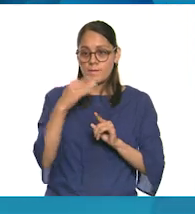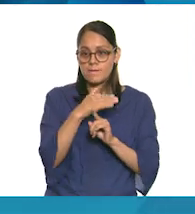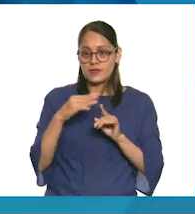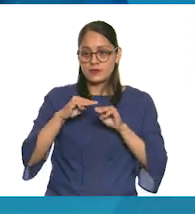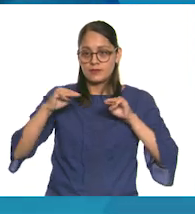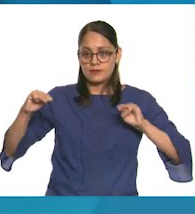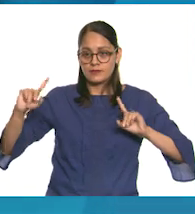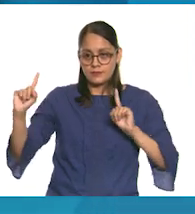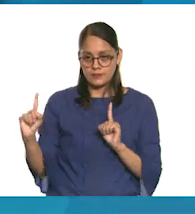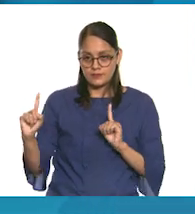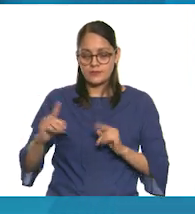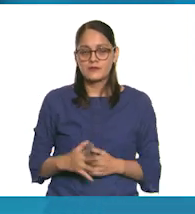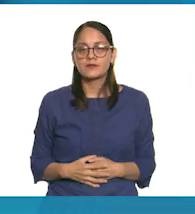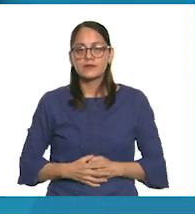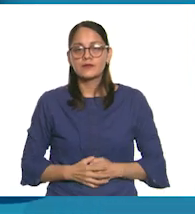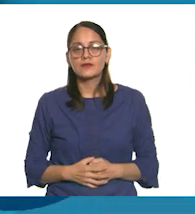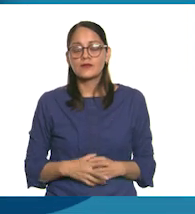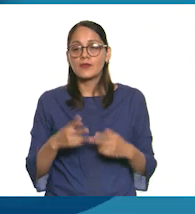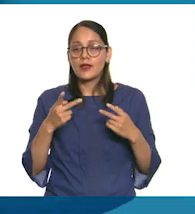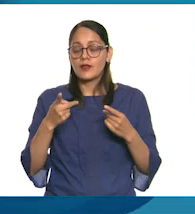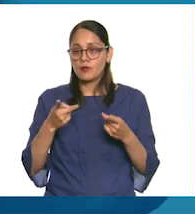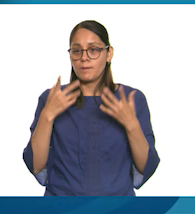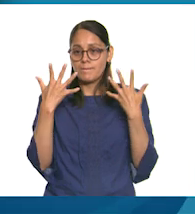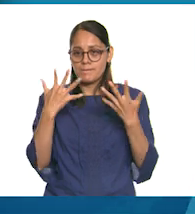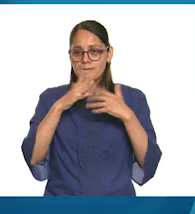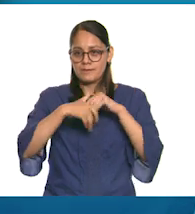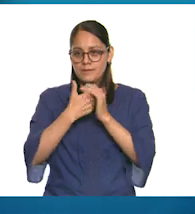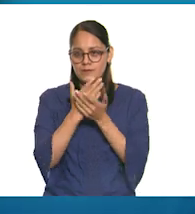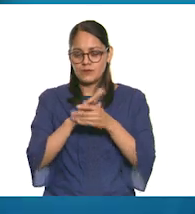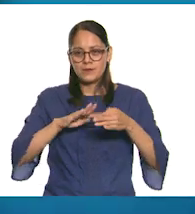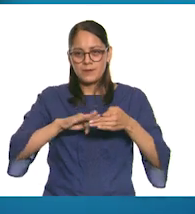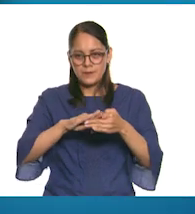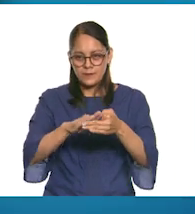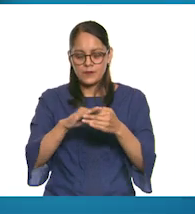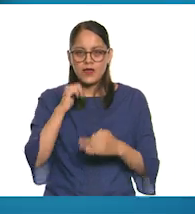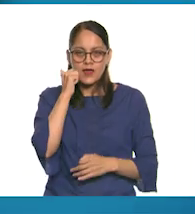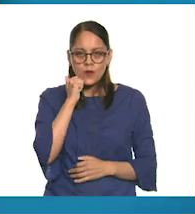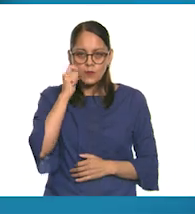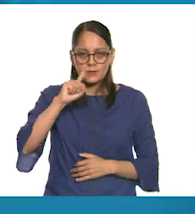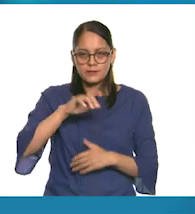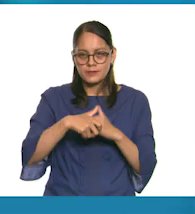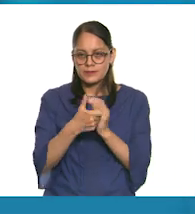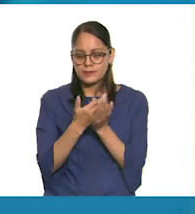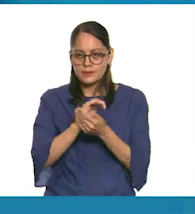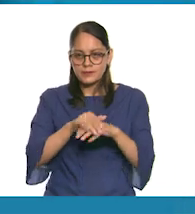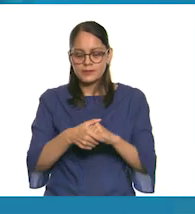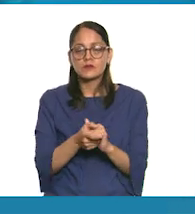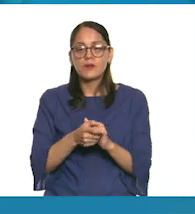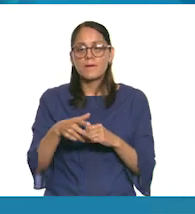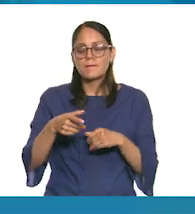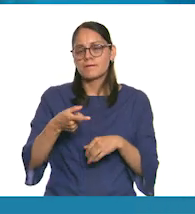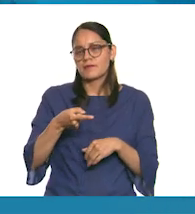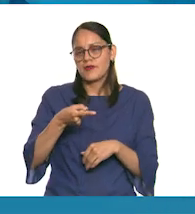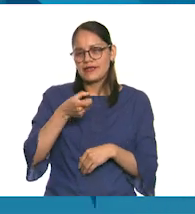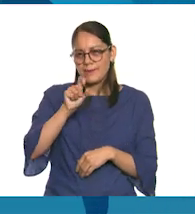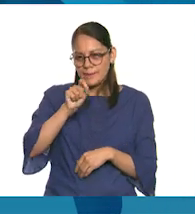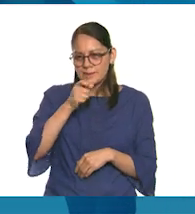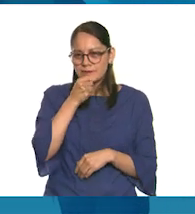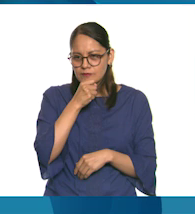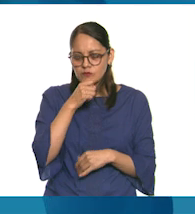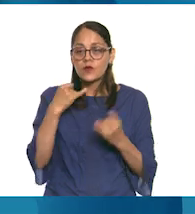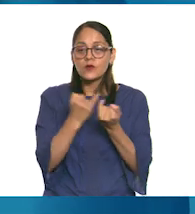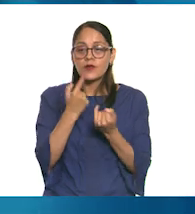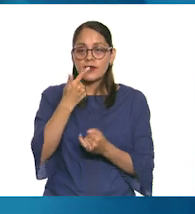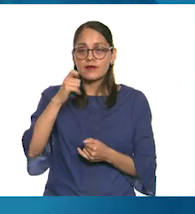y medio entre tú y los demás. Lávate las manos muy seguido con agua y jabón por lo menos durante 20 segundos o aplica